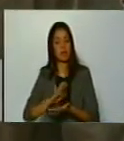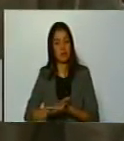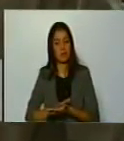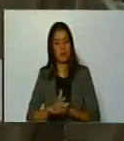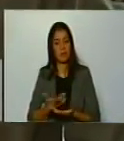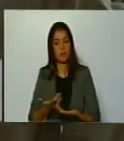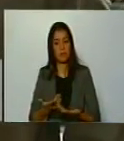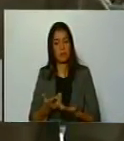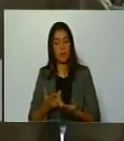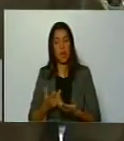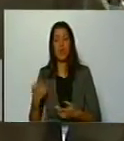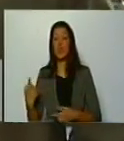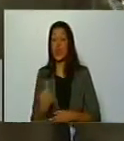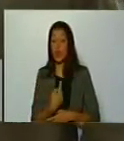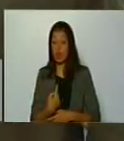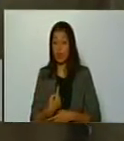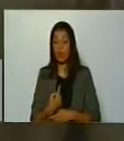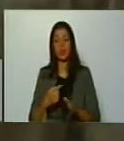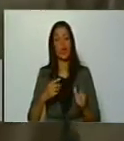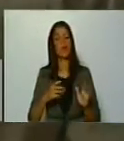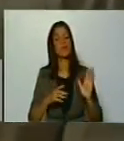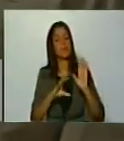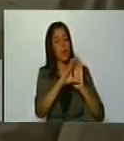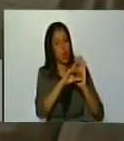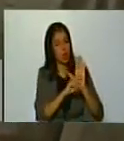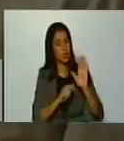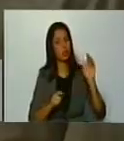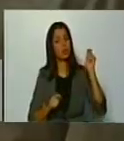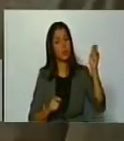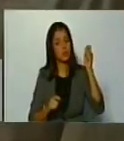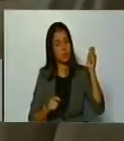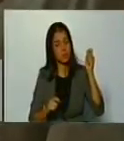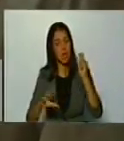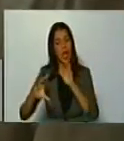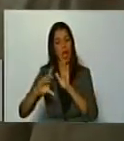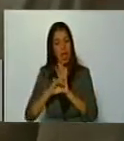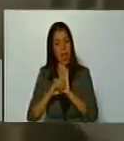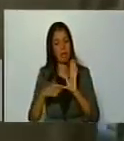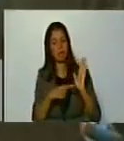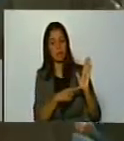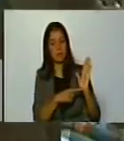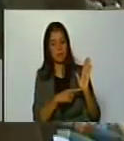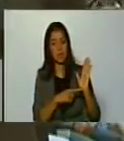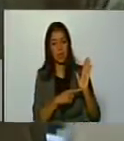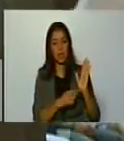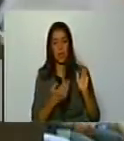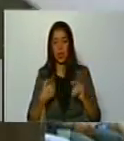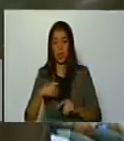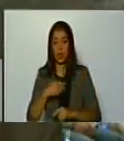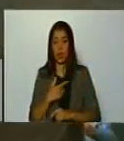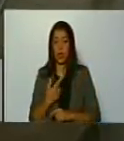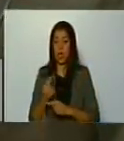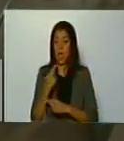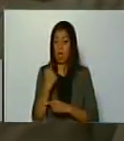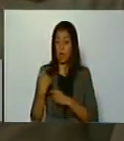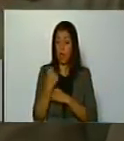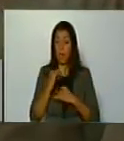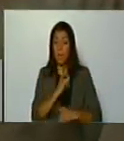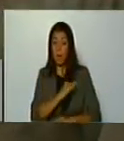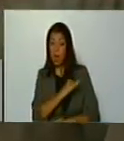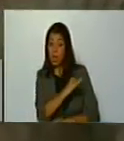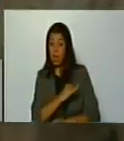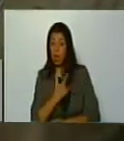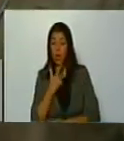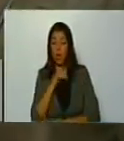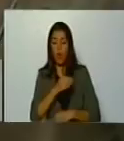más tranquilo, pero nosotros vamos a utilizar la Constitución, vamos a utilizar las leyes sin salirnos de ahí. No le vamos a hacer a ellos lo que ellos nos harían a nosotros,